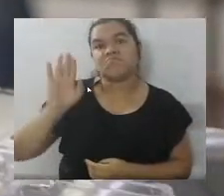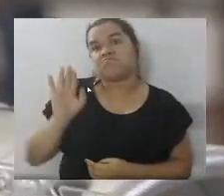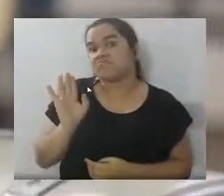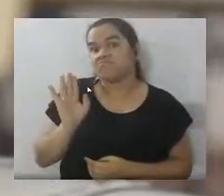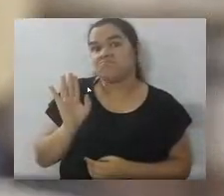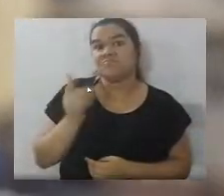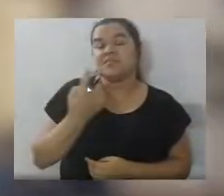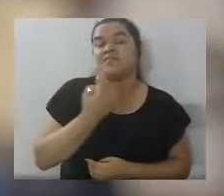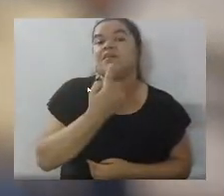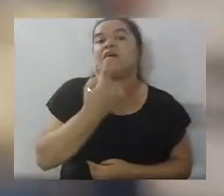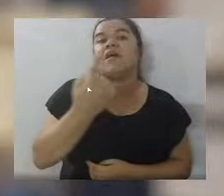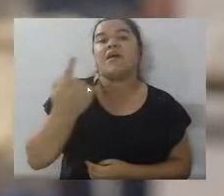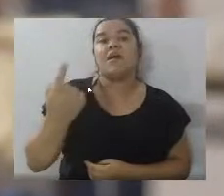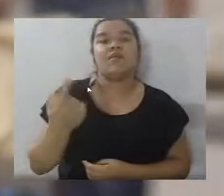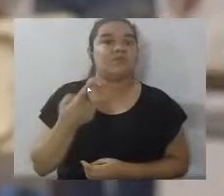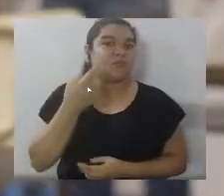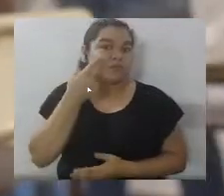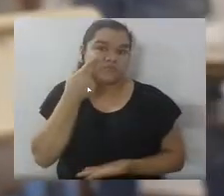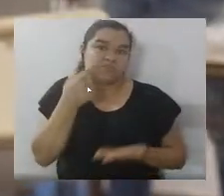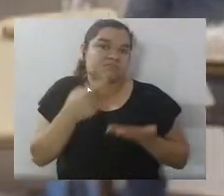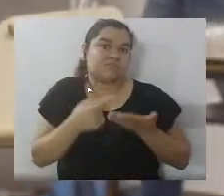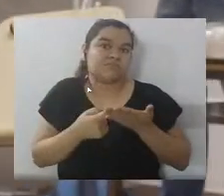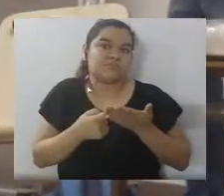por voluntad propia, están